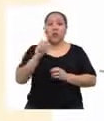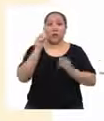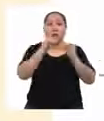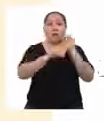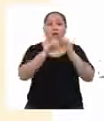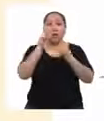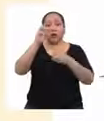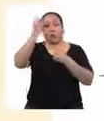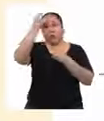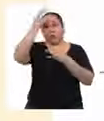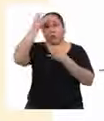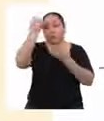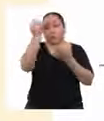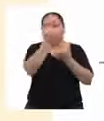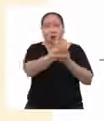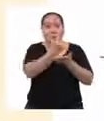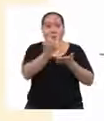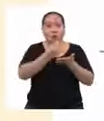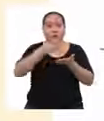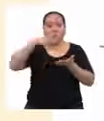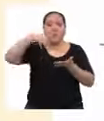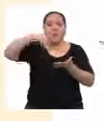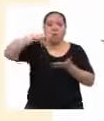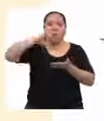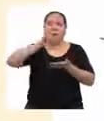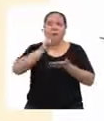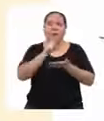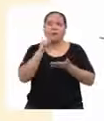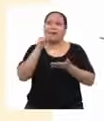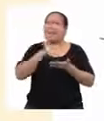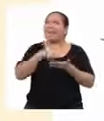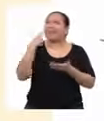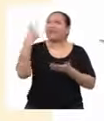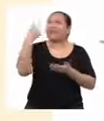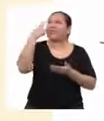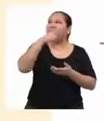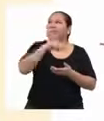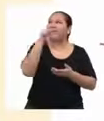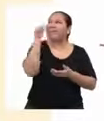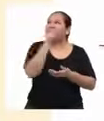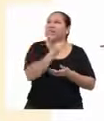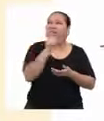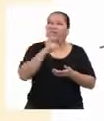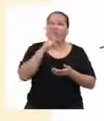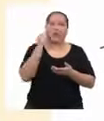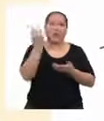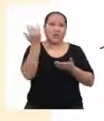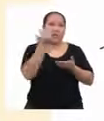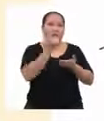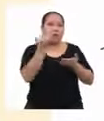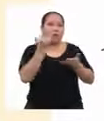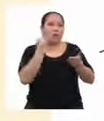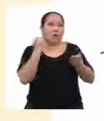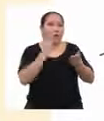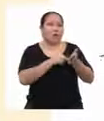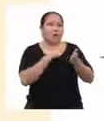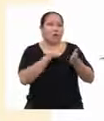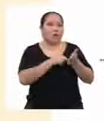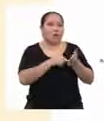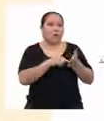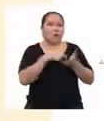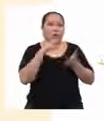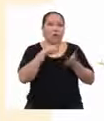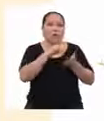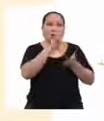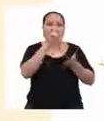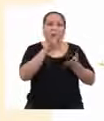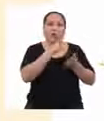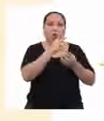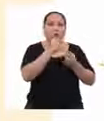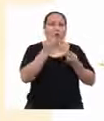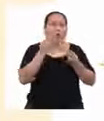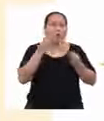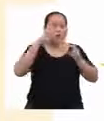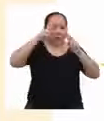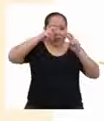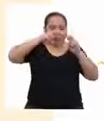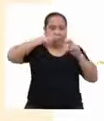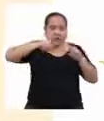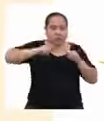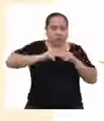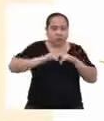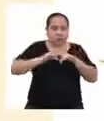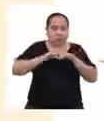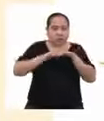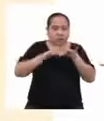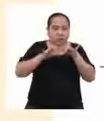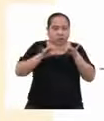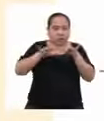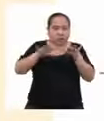información sobre mapas. Esos los he visto. Este tipo de gráficos ha sido muy utilizado para analizar la propagación